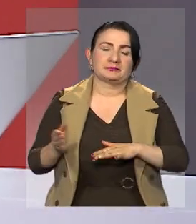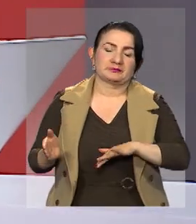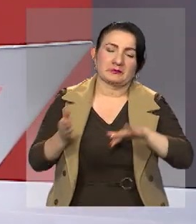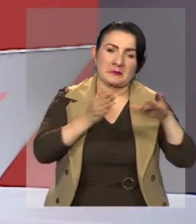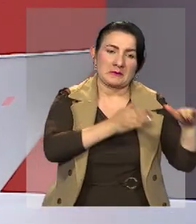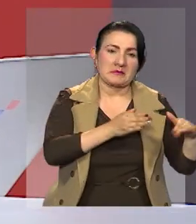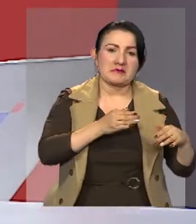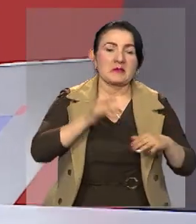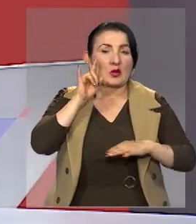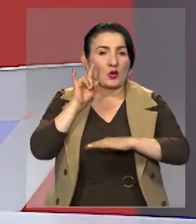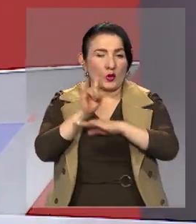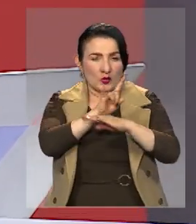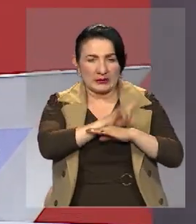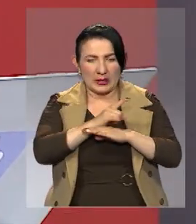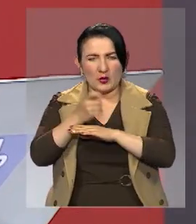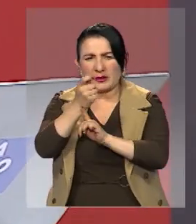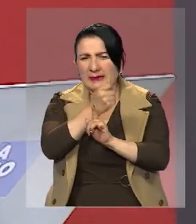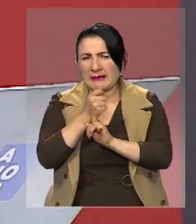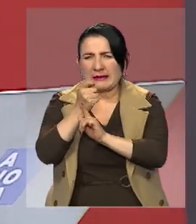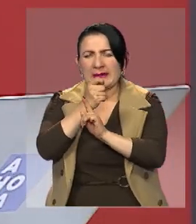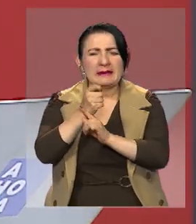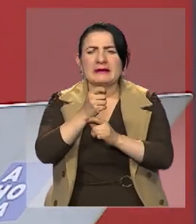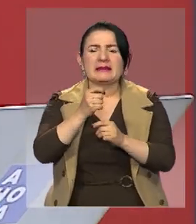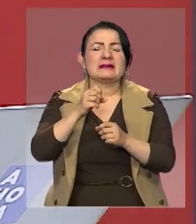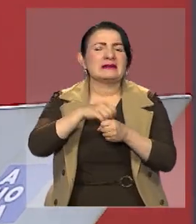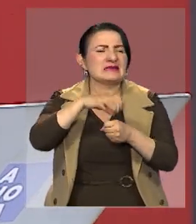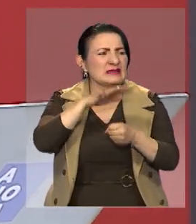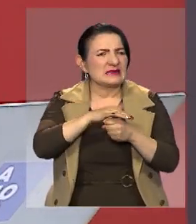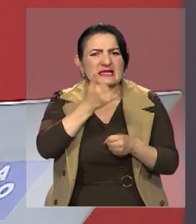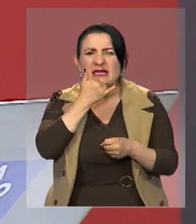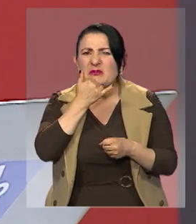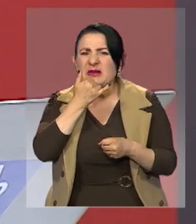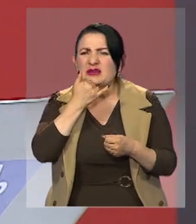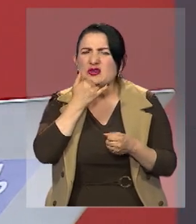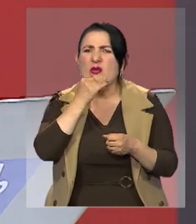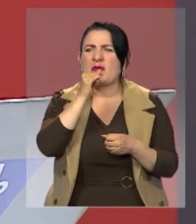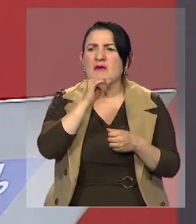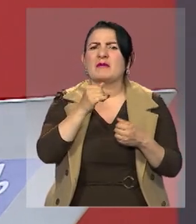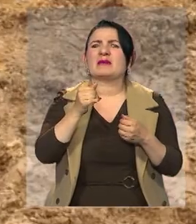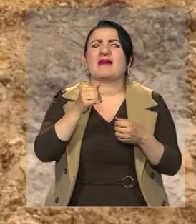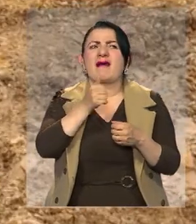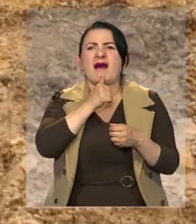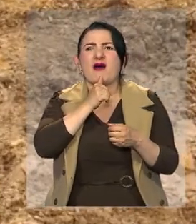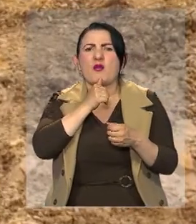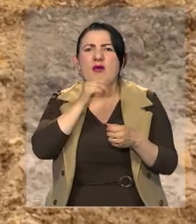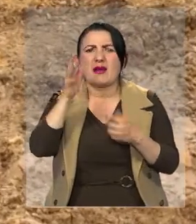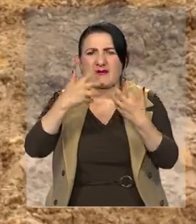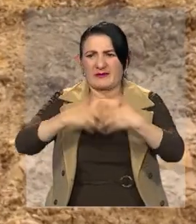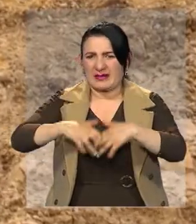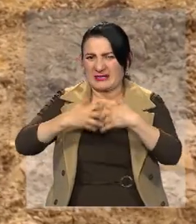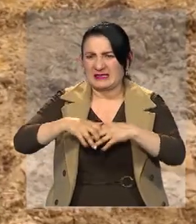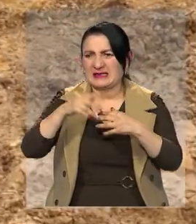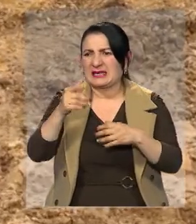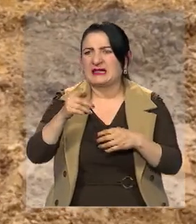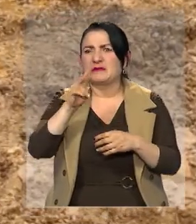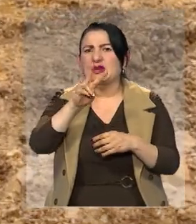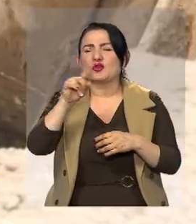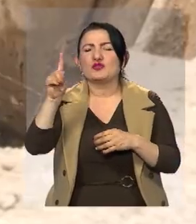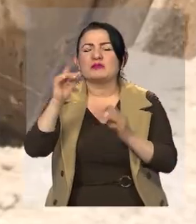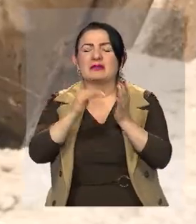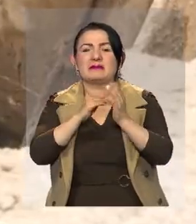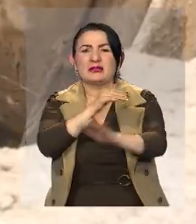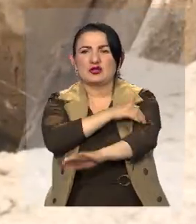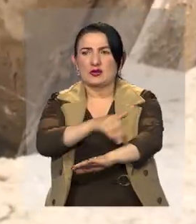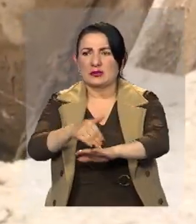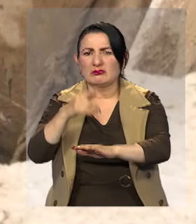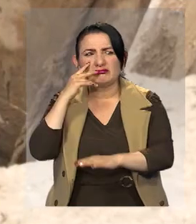La Contraloría Distrital investiga qué pasó con más de 22 mil millones de pesos de la empresa de Acueducto de Bogotá. Uno de los hallazgos más importantes fue en